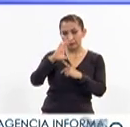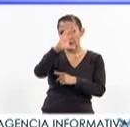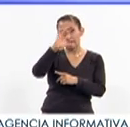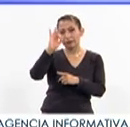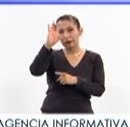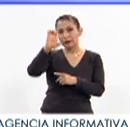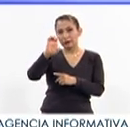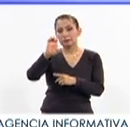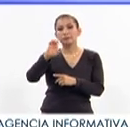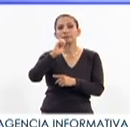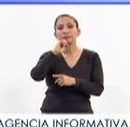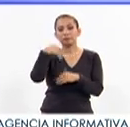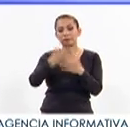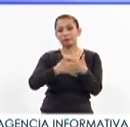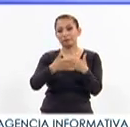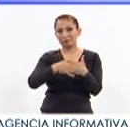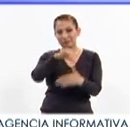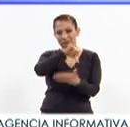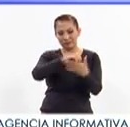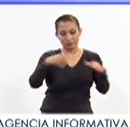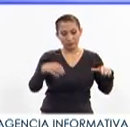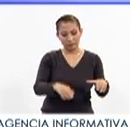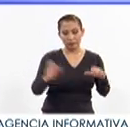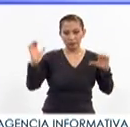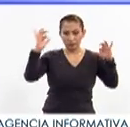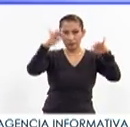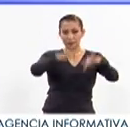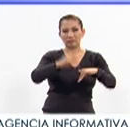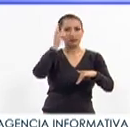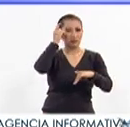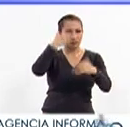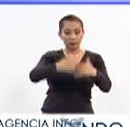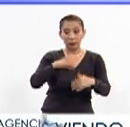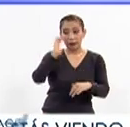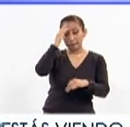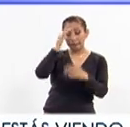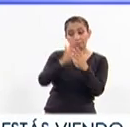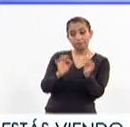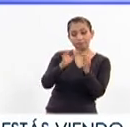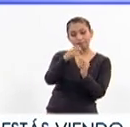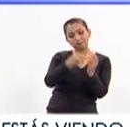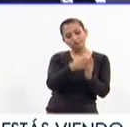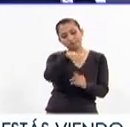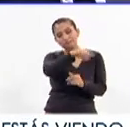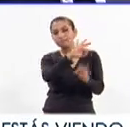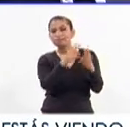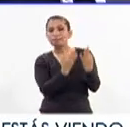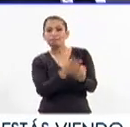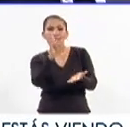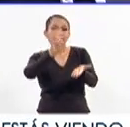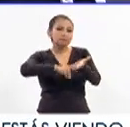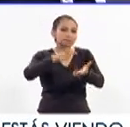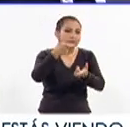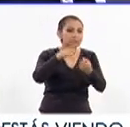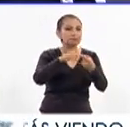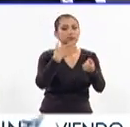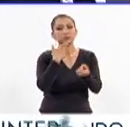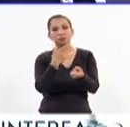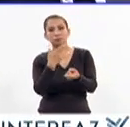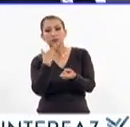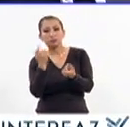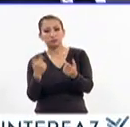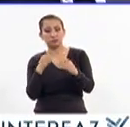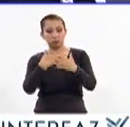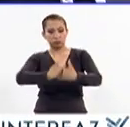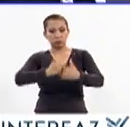Federal de Electricidad y tendremos en nuestro centro una serie de empresarios para que conozcan ahora la nueva estructura tarifaria, cómo funciona el factor